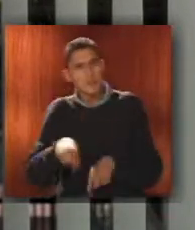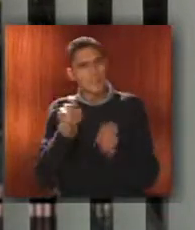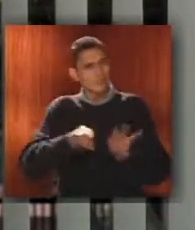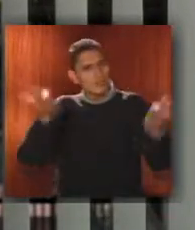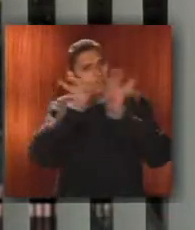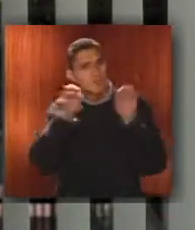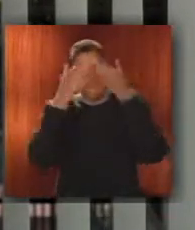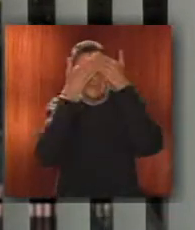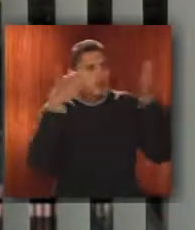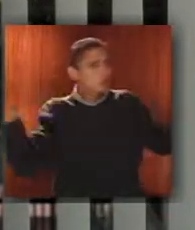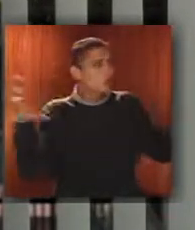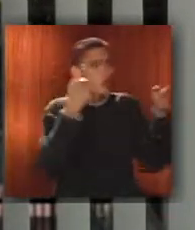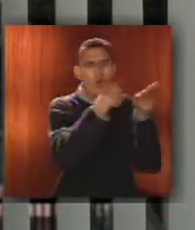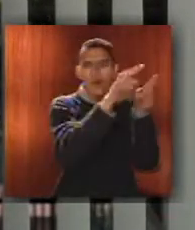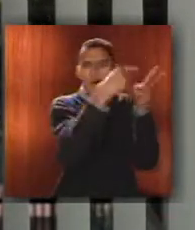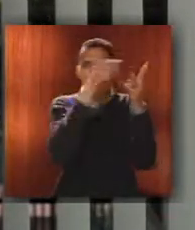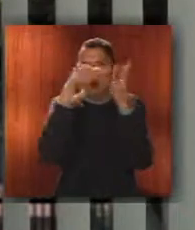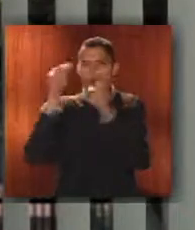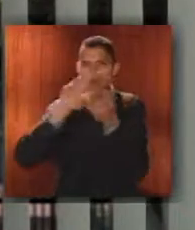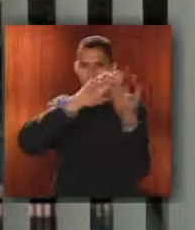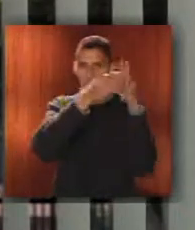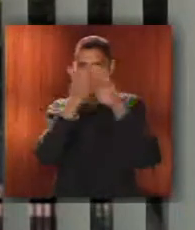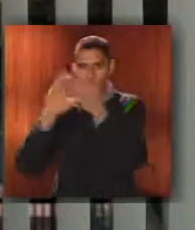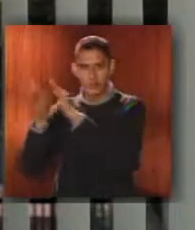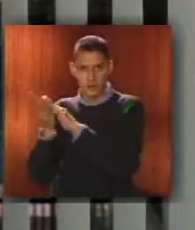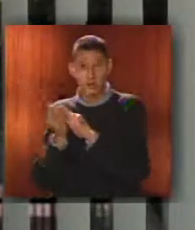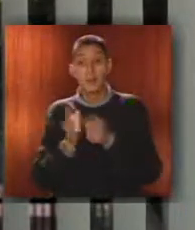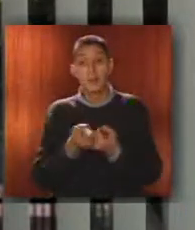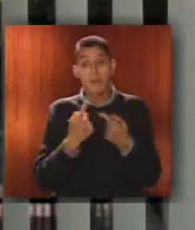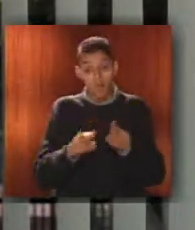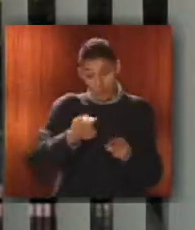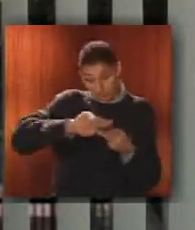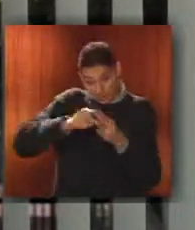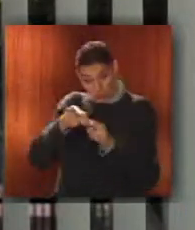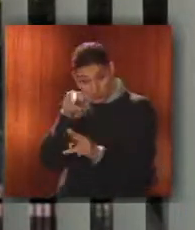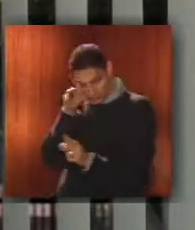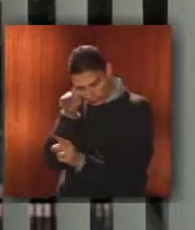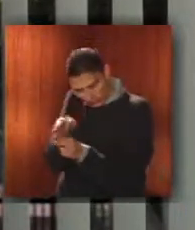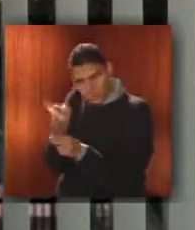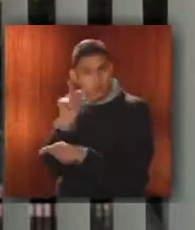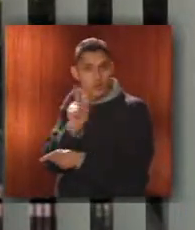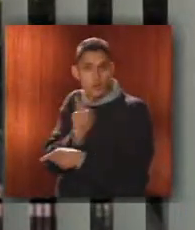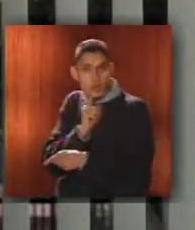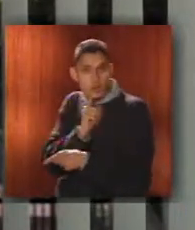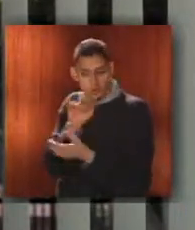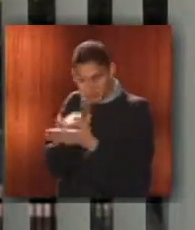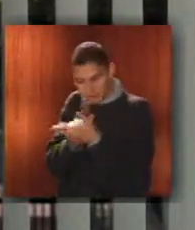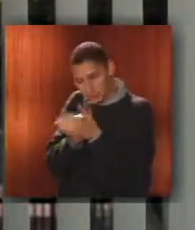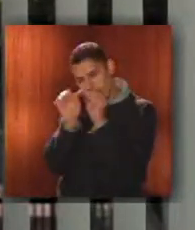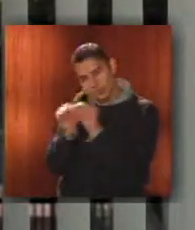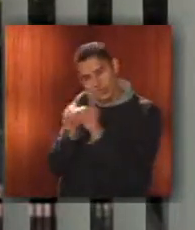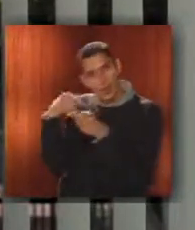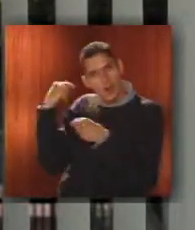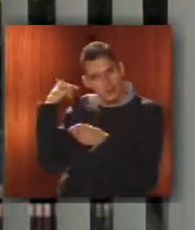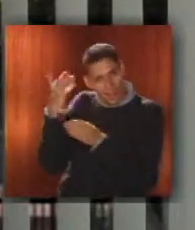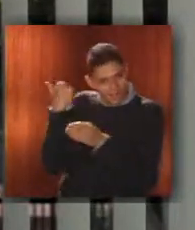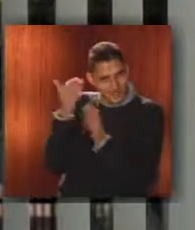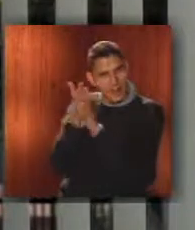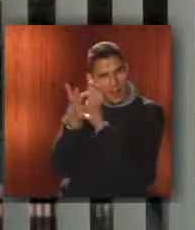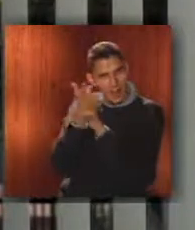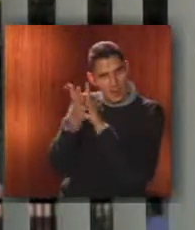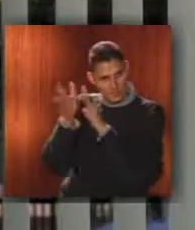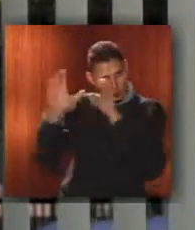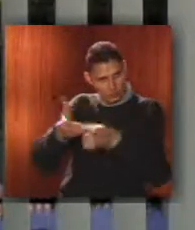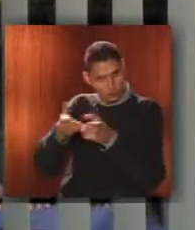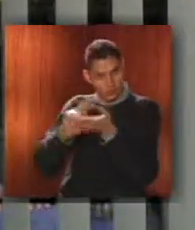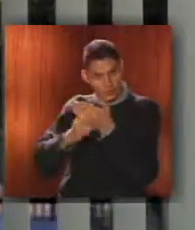abramos a trabajar con las personas sordas, sino también con otras comunidades. Pero en relación con las